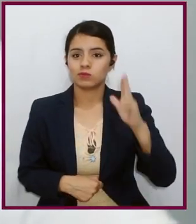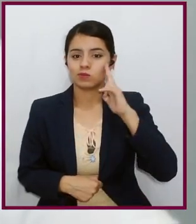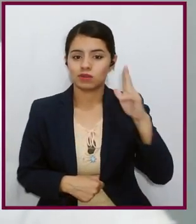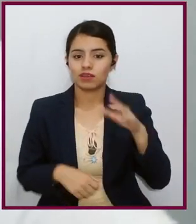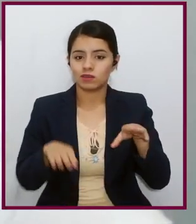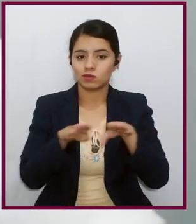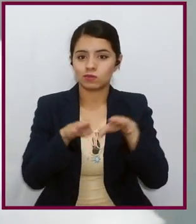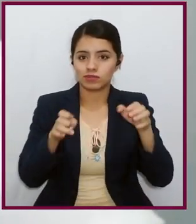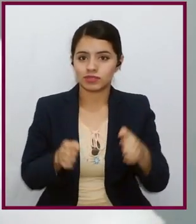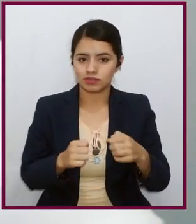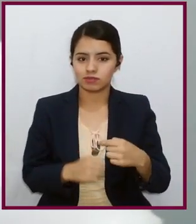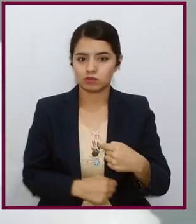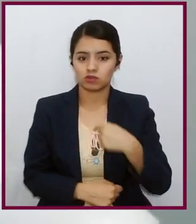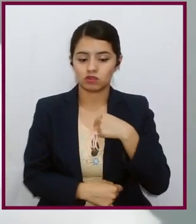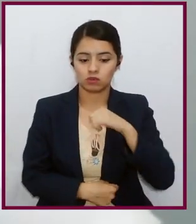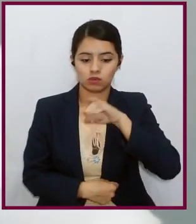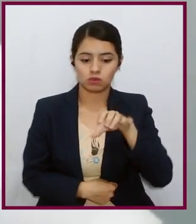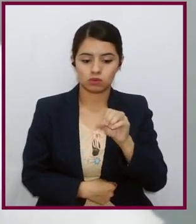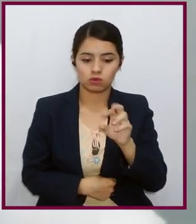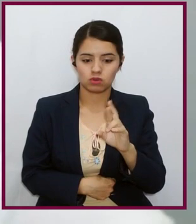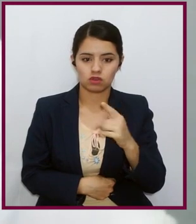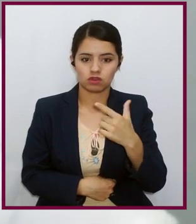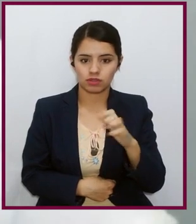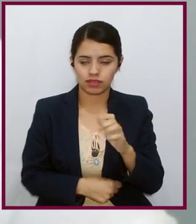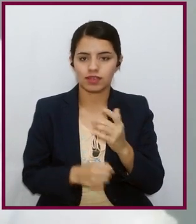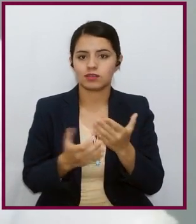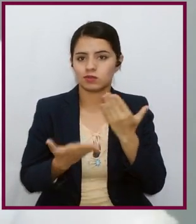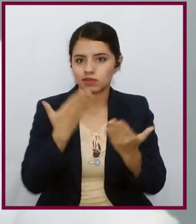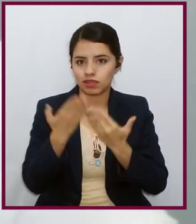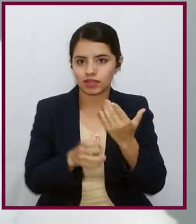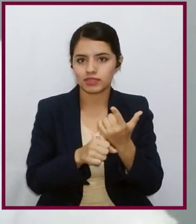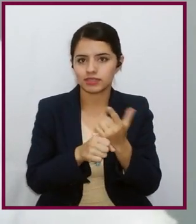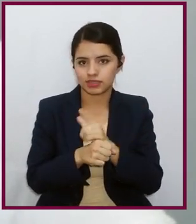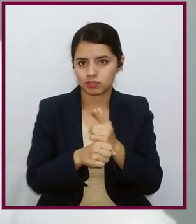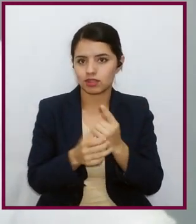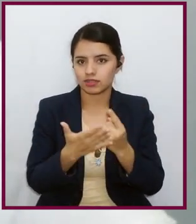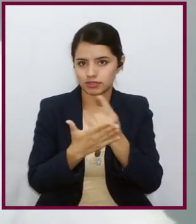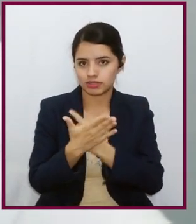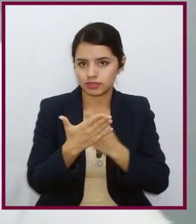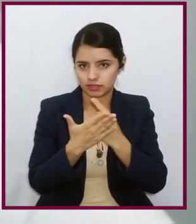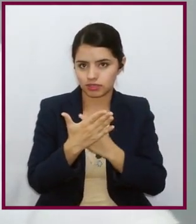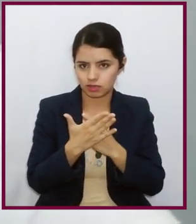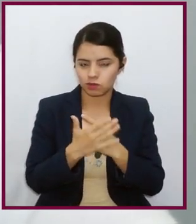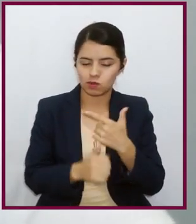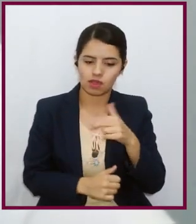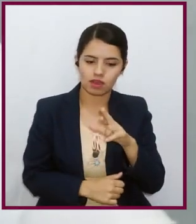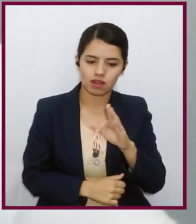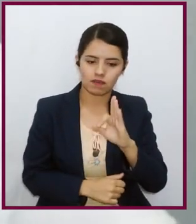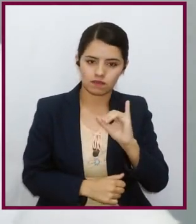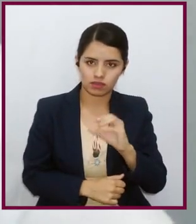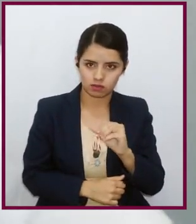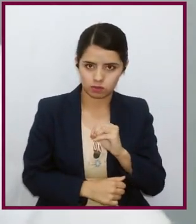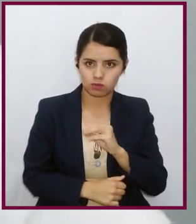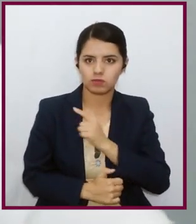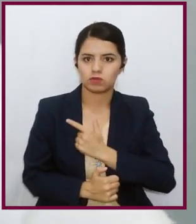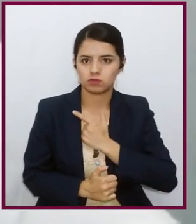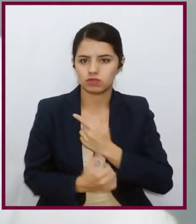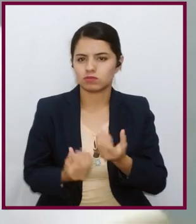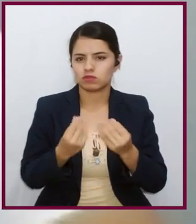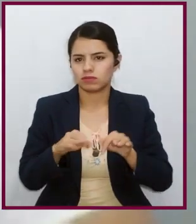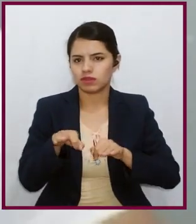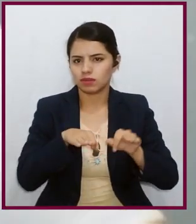llamada Infog.ram. Y también Canva es otra app muy buena para hacer infografías. Y recuerda que lo más importante